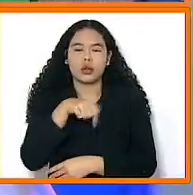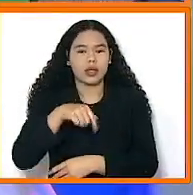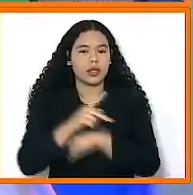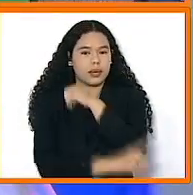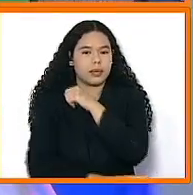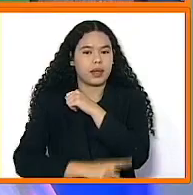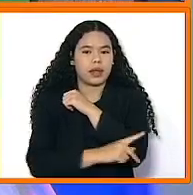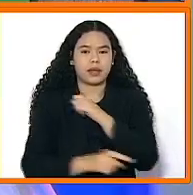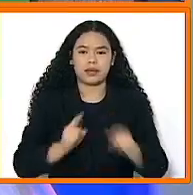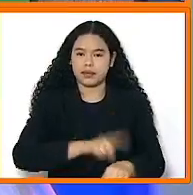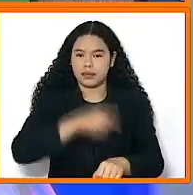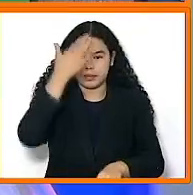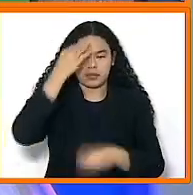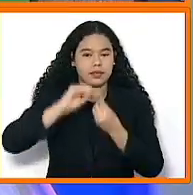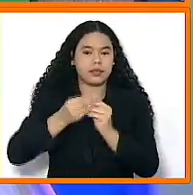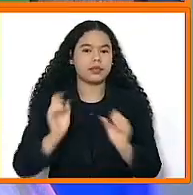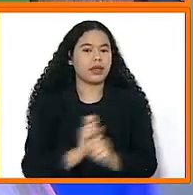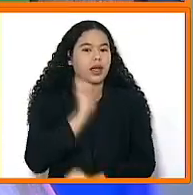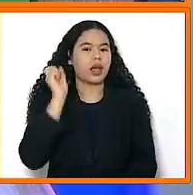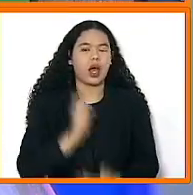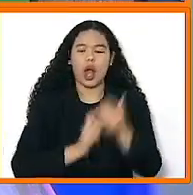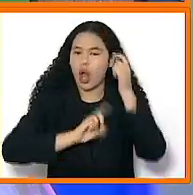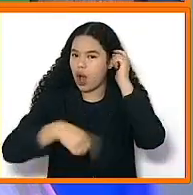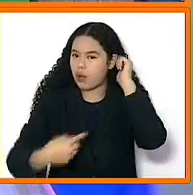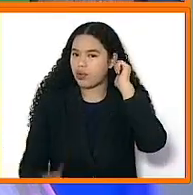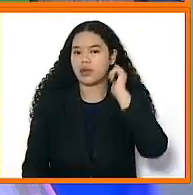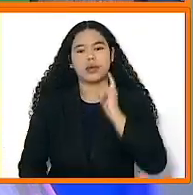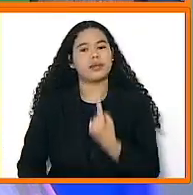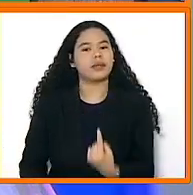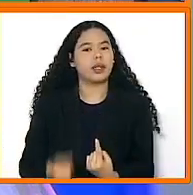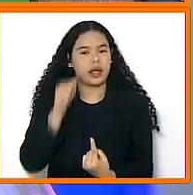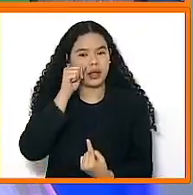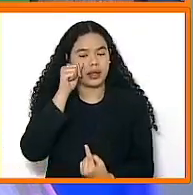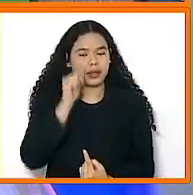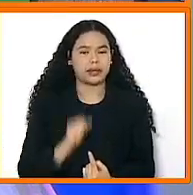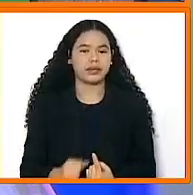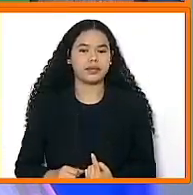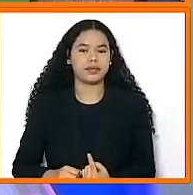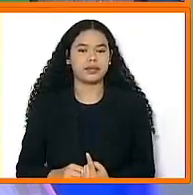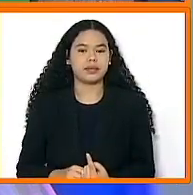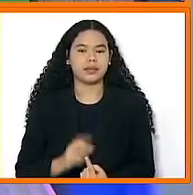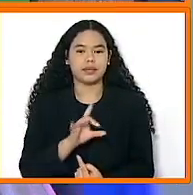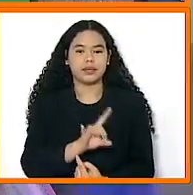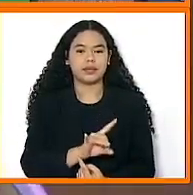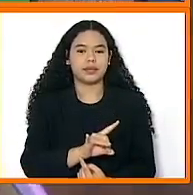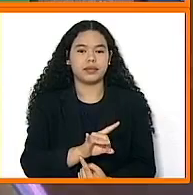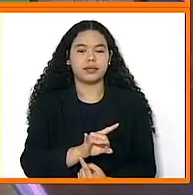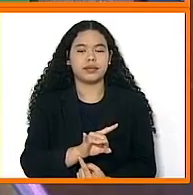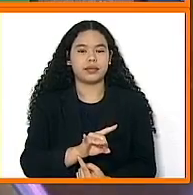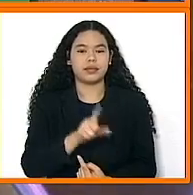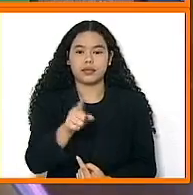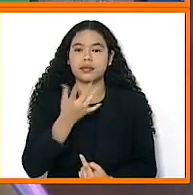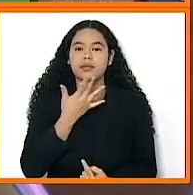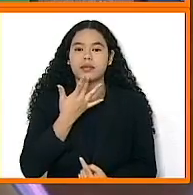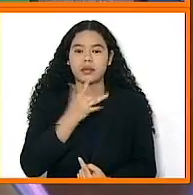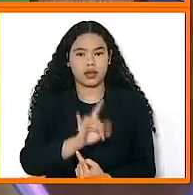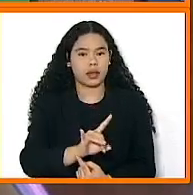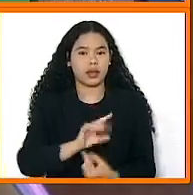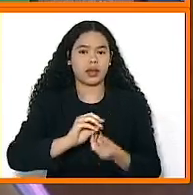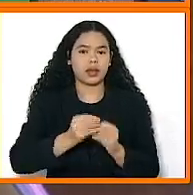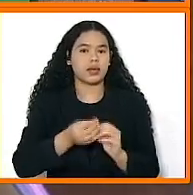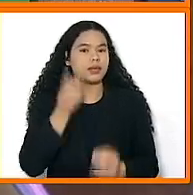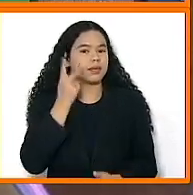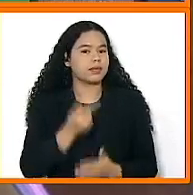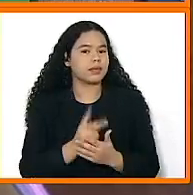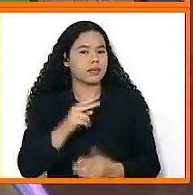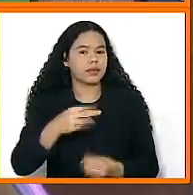conocer el primer dígito afortunado en Diaria y este es, atentos, el 8. Sos jugador para la línea del 8. Suerte, el